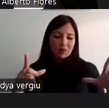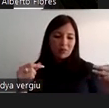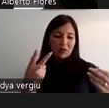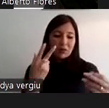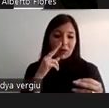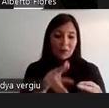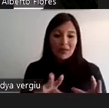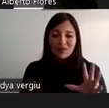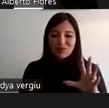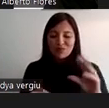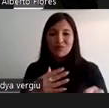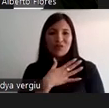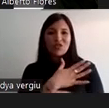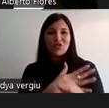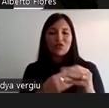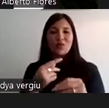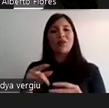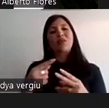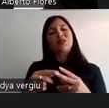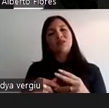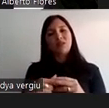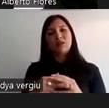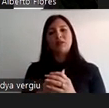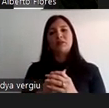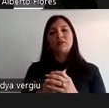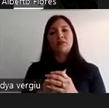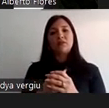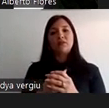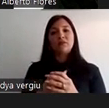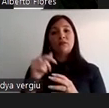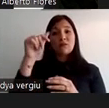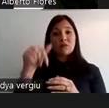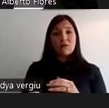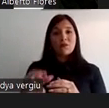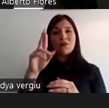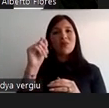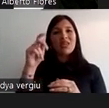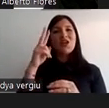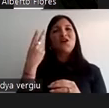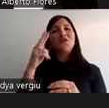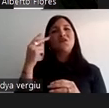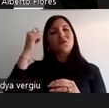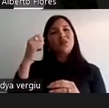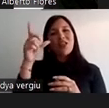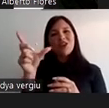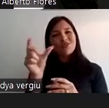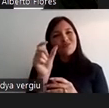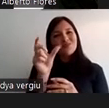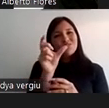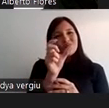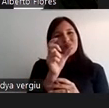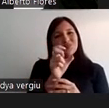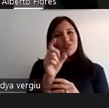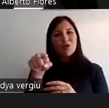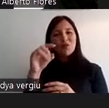tiene necesitan ser influenciados de una manera distinta y acá el tema de los reels o videos cortos En plataformas digitales como Instagram